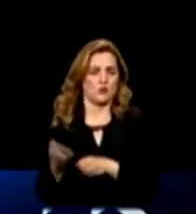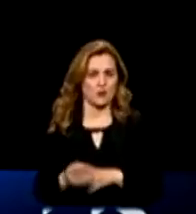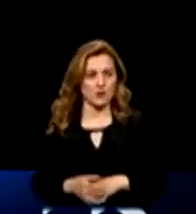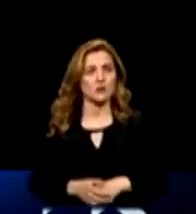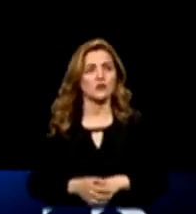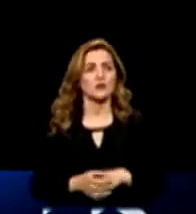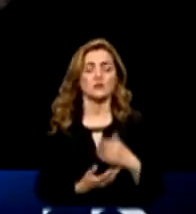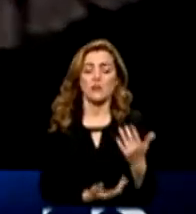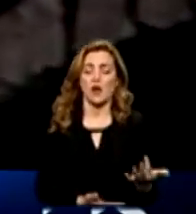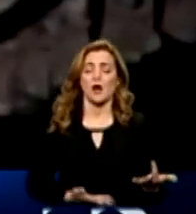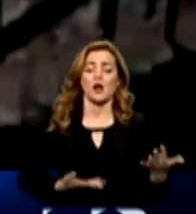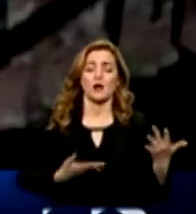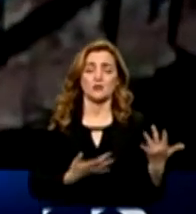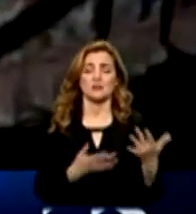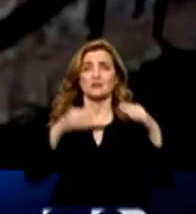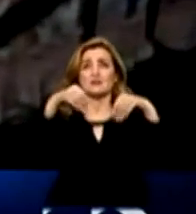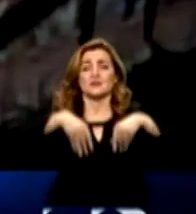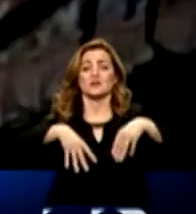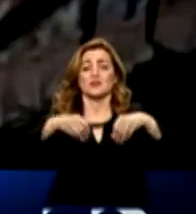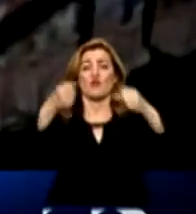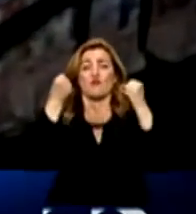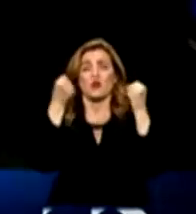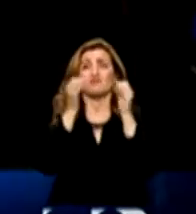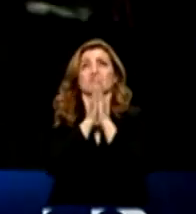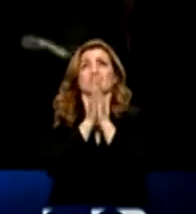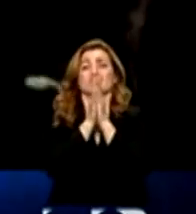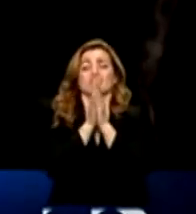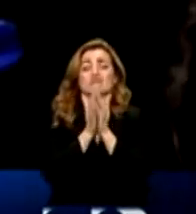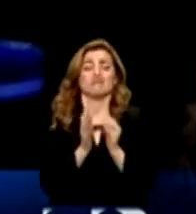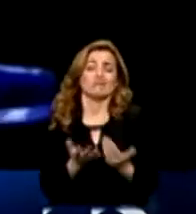de esperar que no lleguen lluvias más fuertes